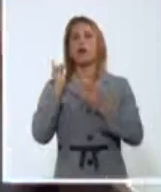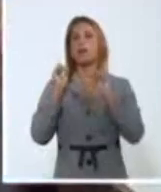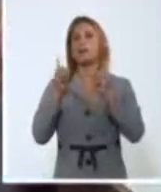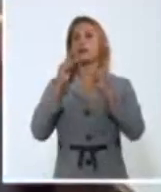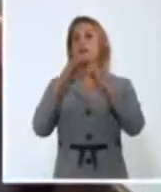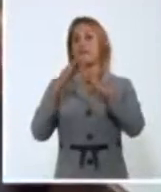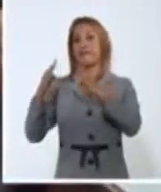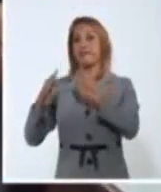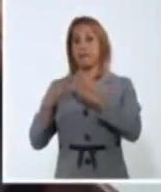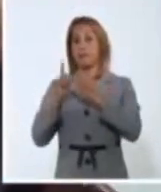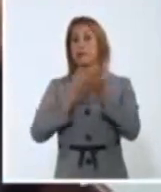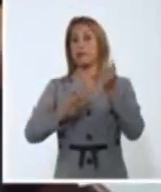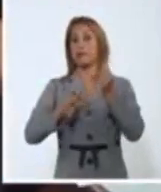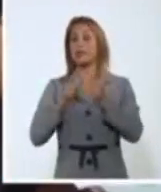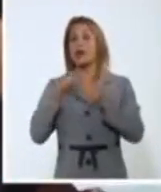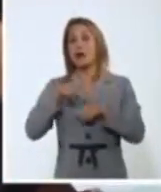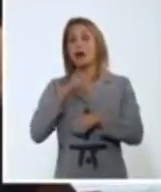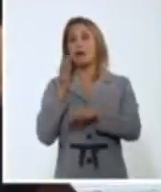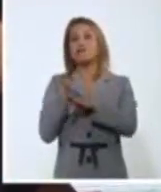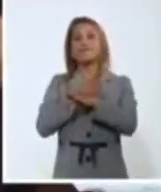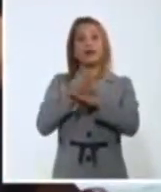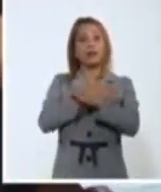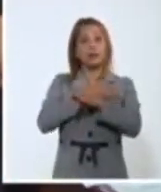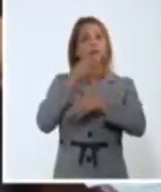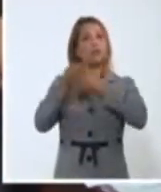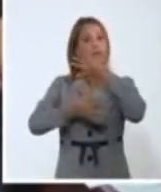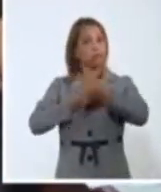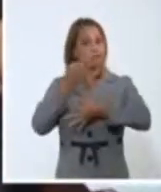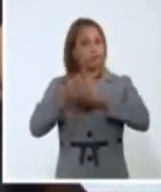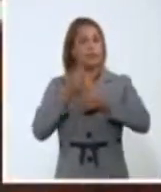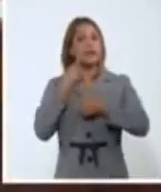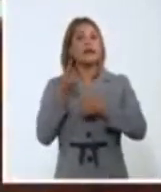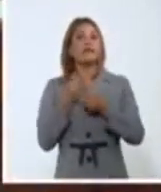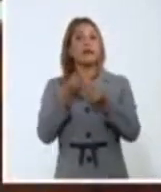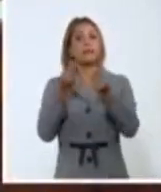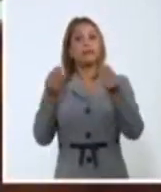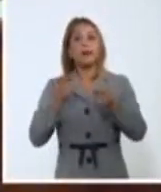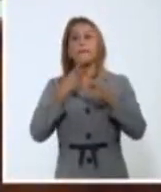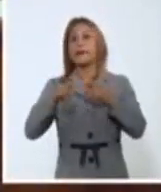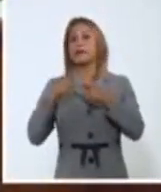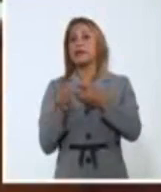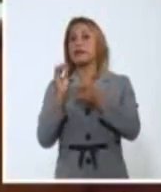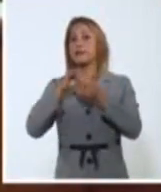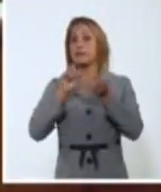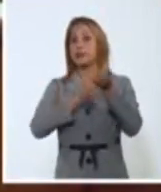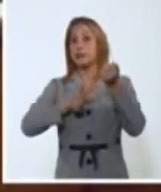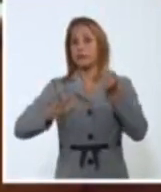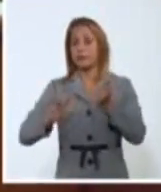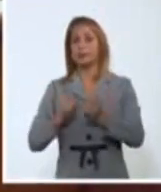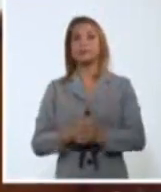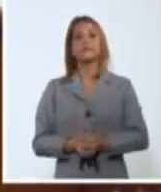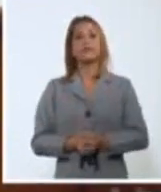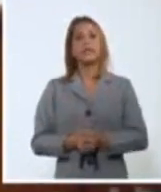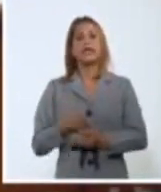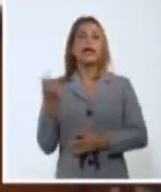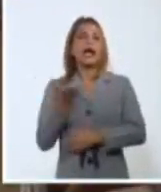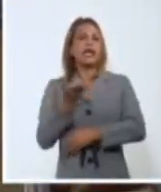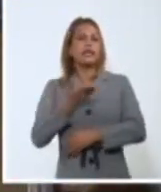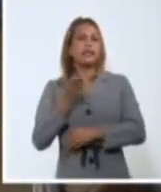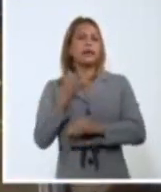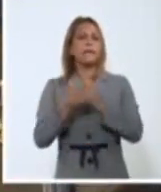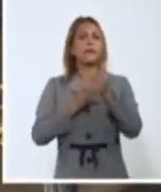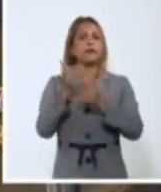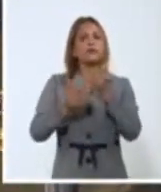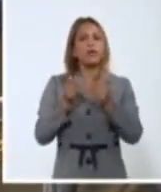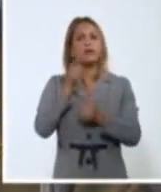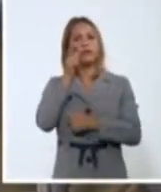que presenta trazos considerables, pese a contar con parte de los materiales necesarios en el territorio. Instó a agilizar los procesos,